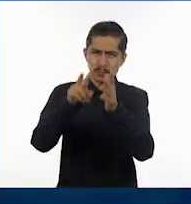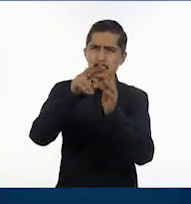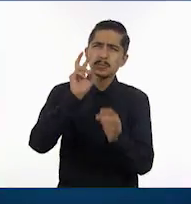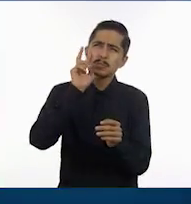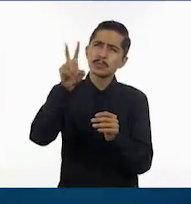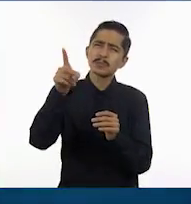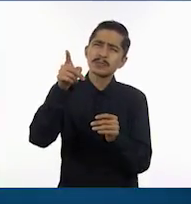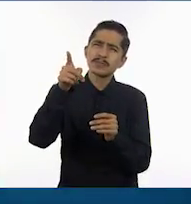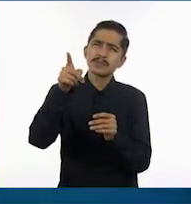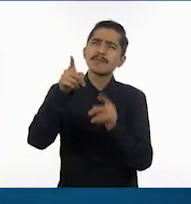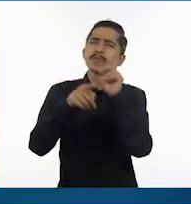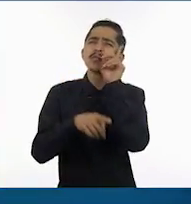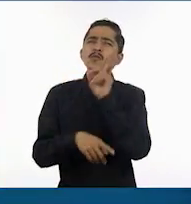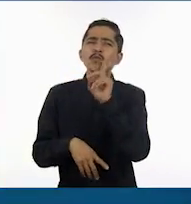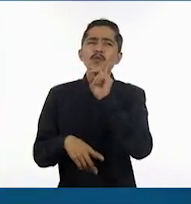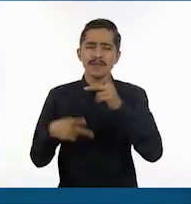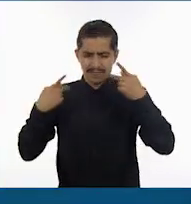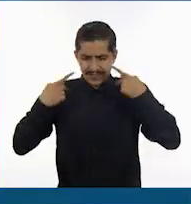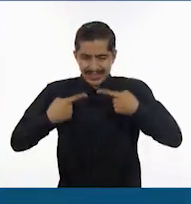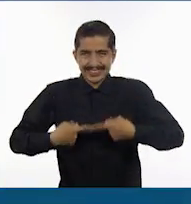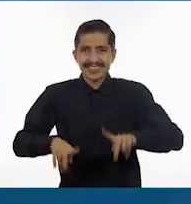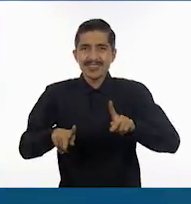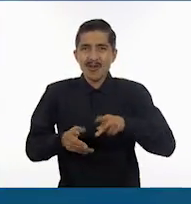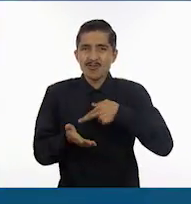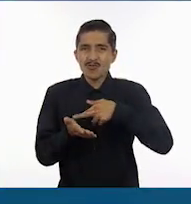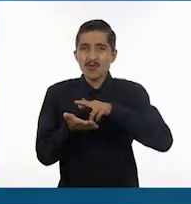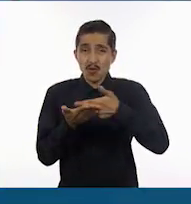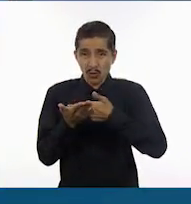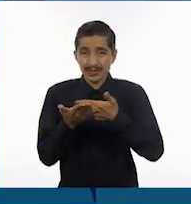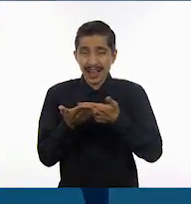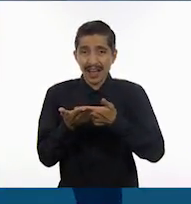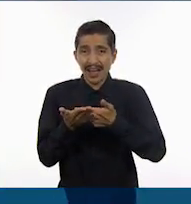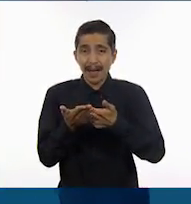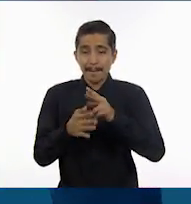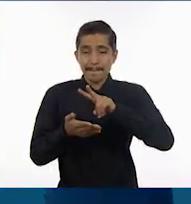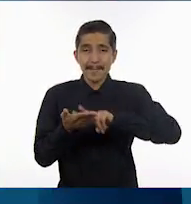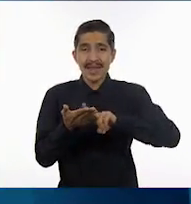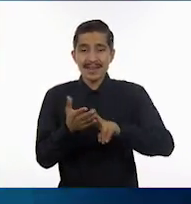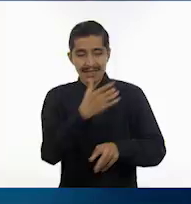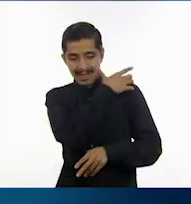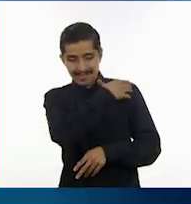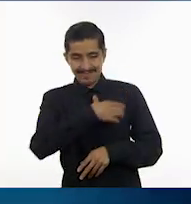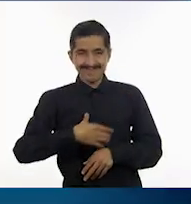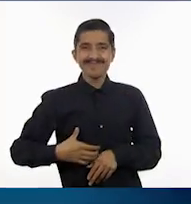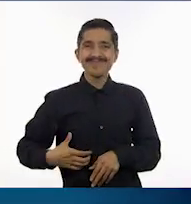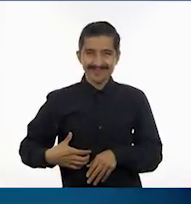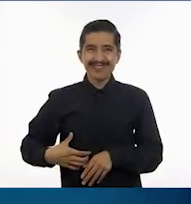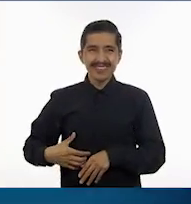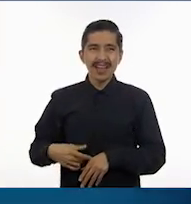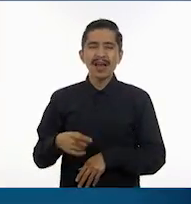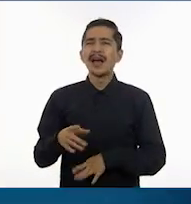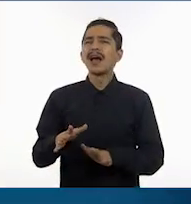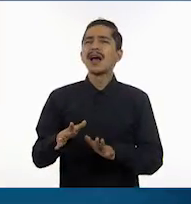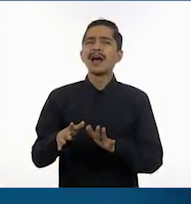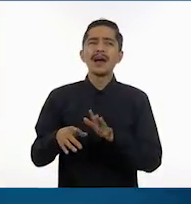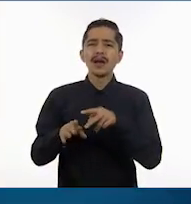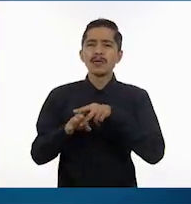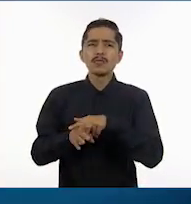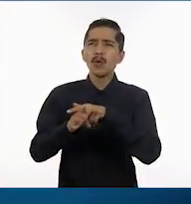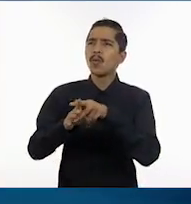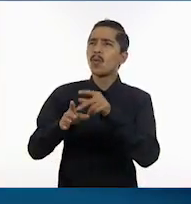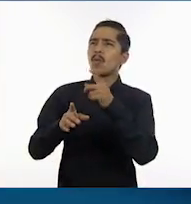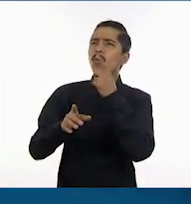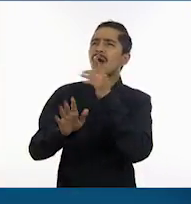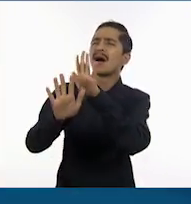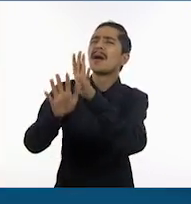identifiqué a la dama con vestido color rosa, ¿sí? Y una capa verde que está implorándole a un jinete que le está apuntando con su